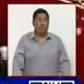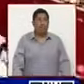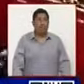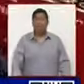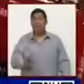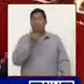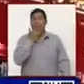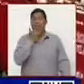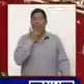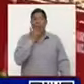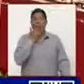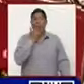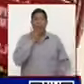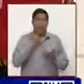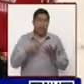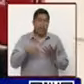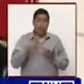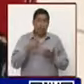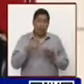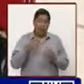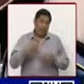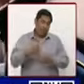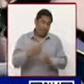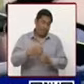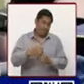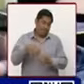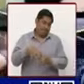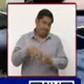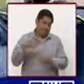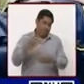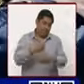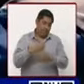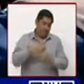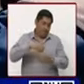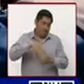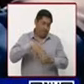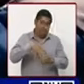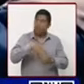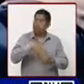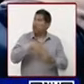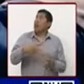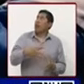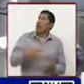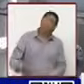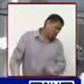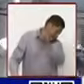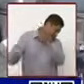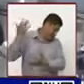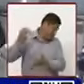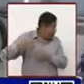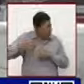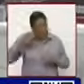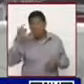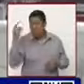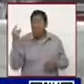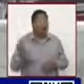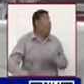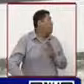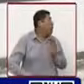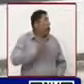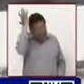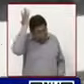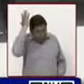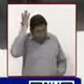Chispas que ha levantado en medio de donde estaban envasando y luego ha ardido el fuego.